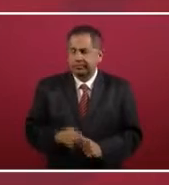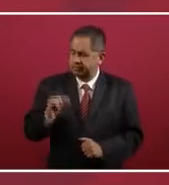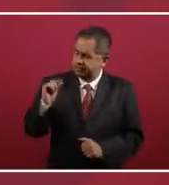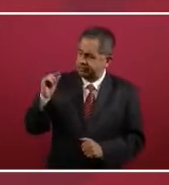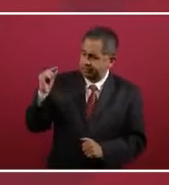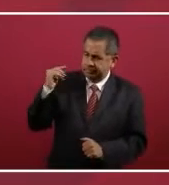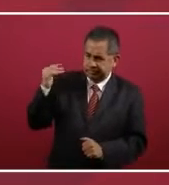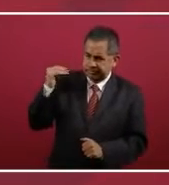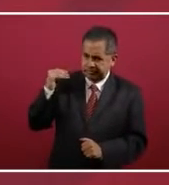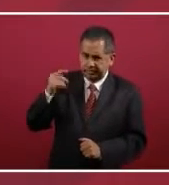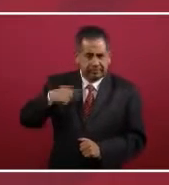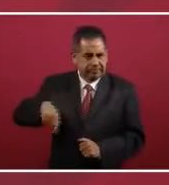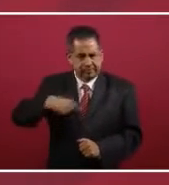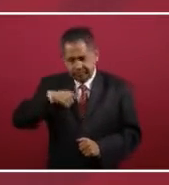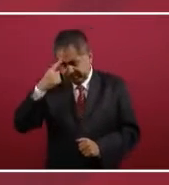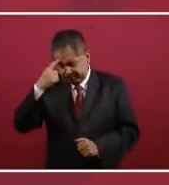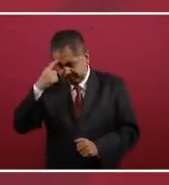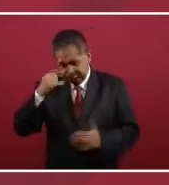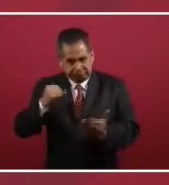Recientemente se decidió